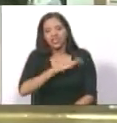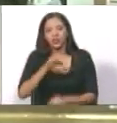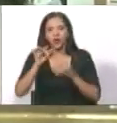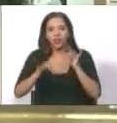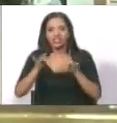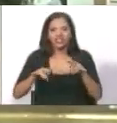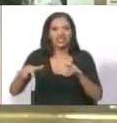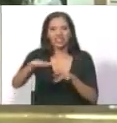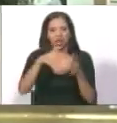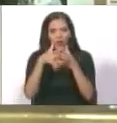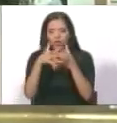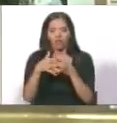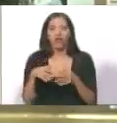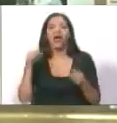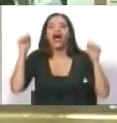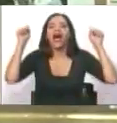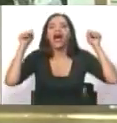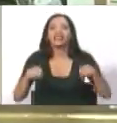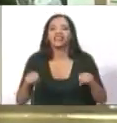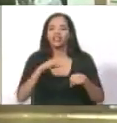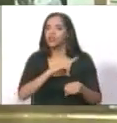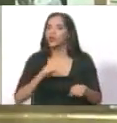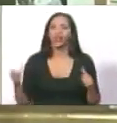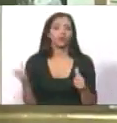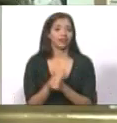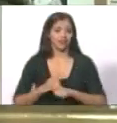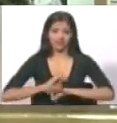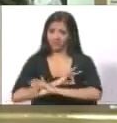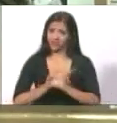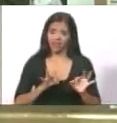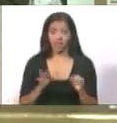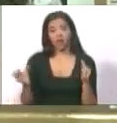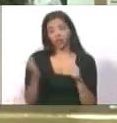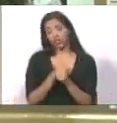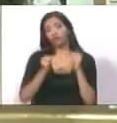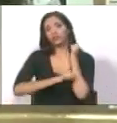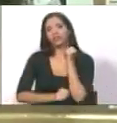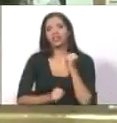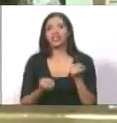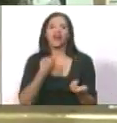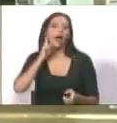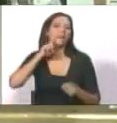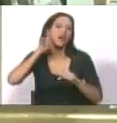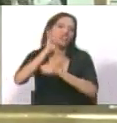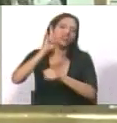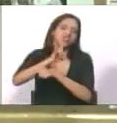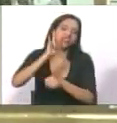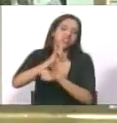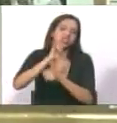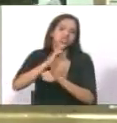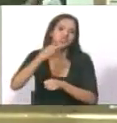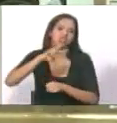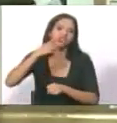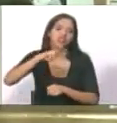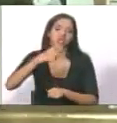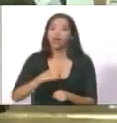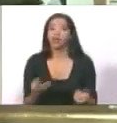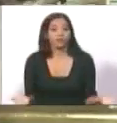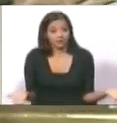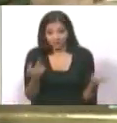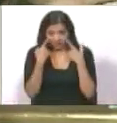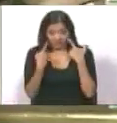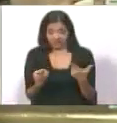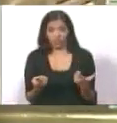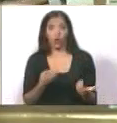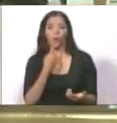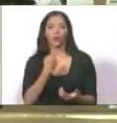Pence, aquí no van a conseguir nada, conseguirán un traidor y les va a caer a mentiras y a coba. ¿No es como dijeron? Como